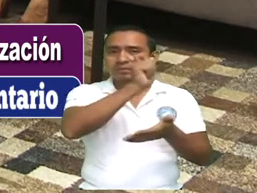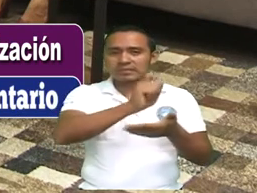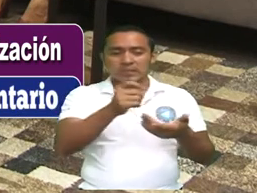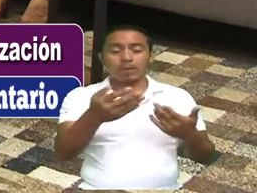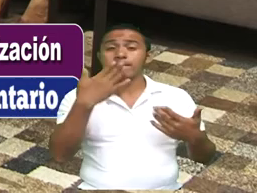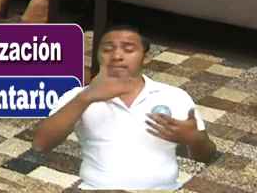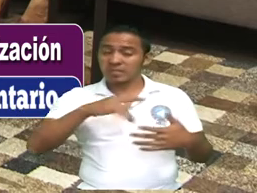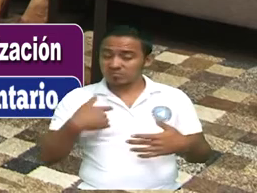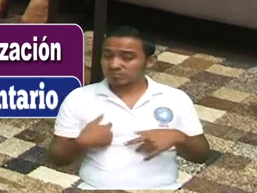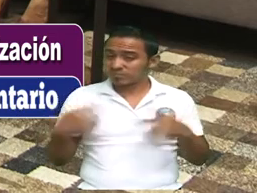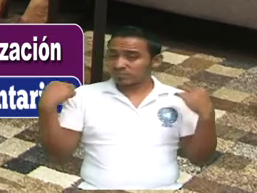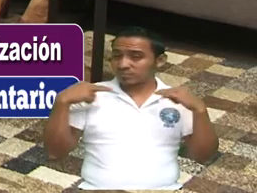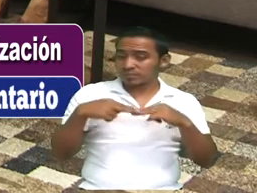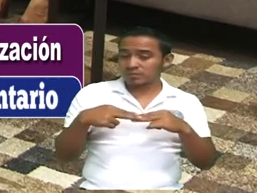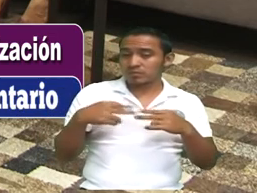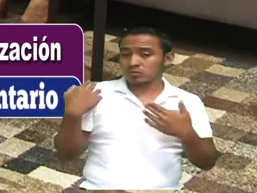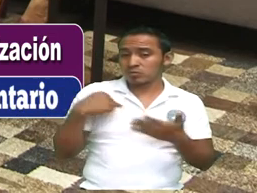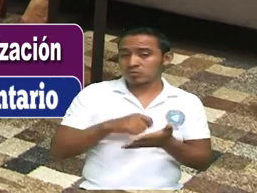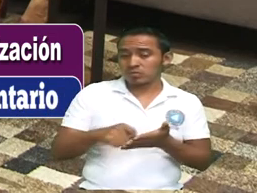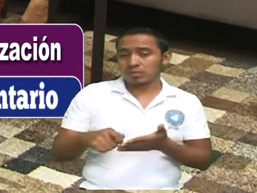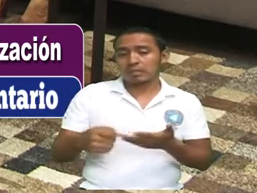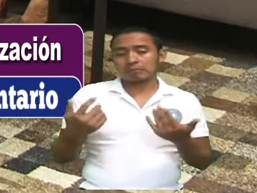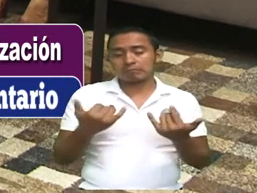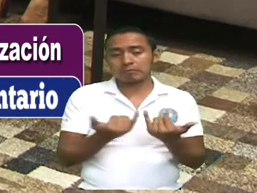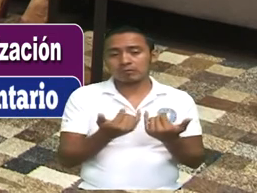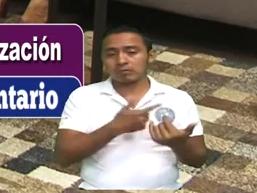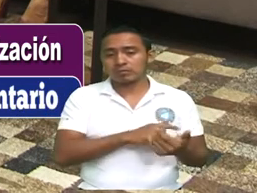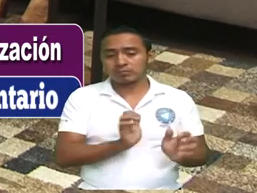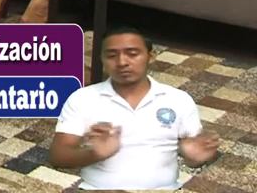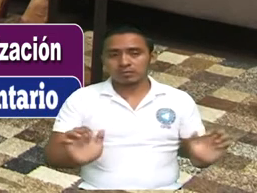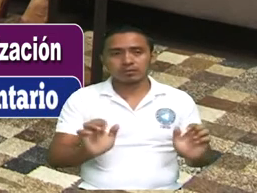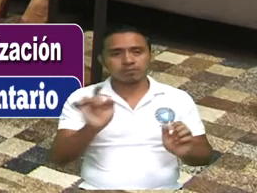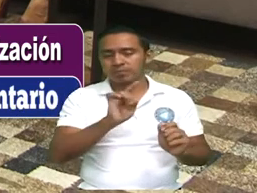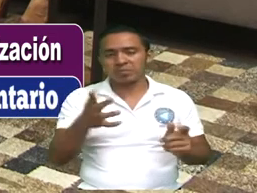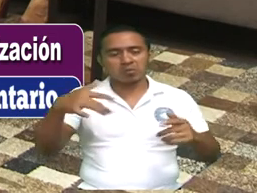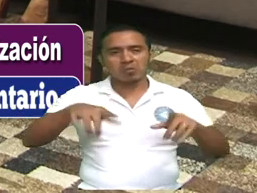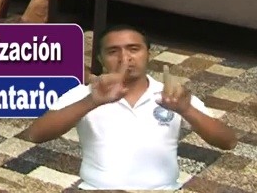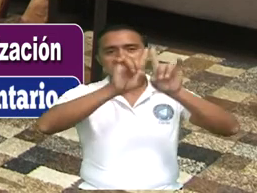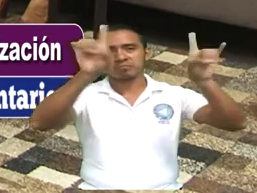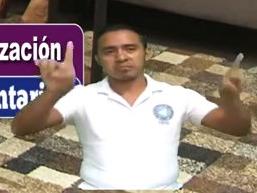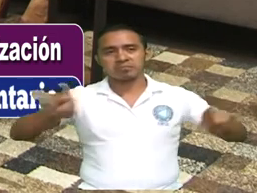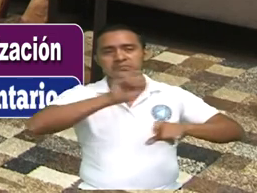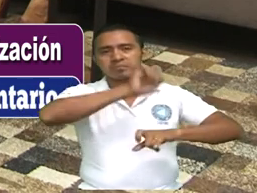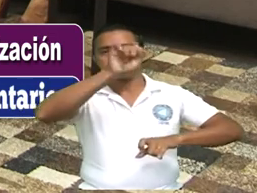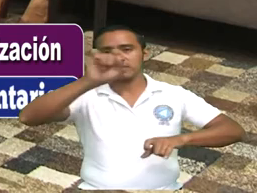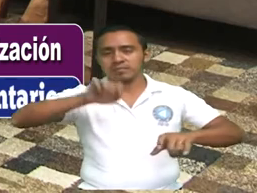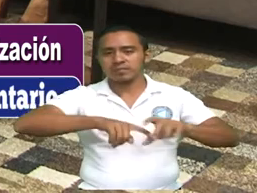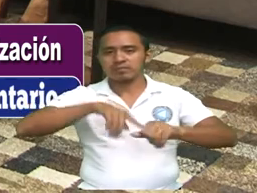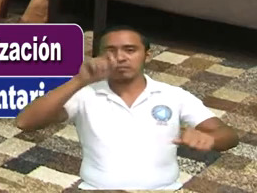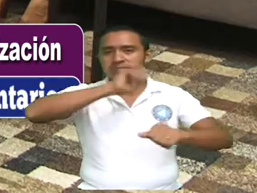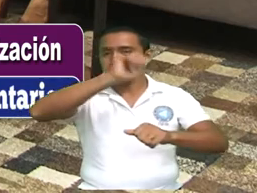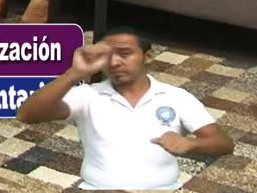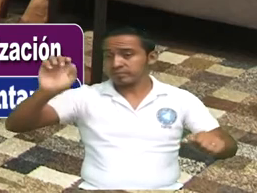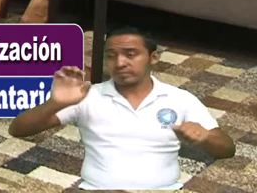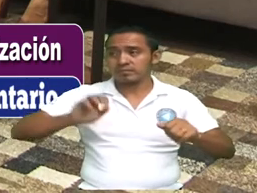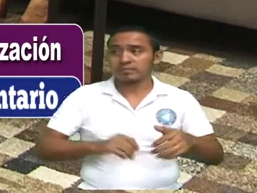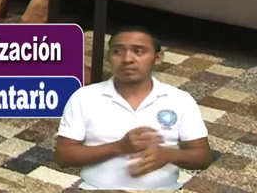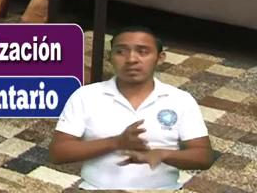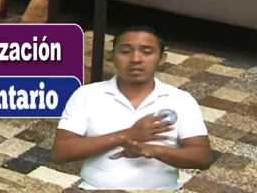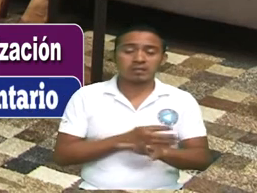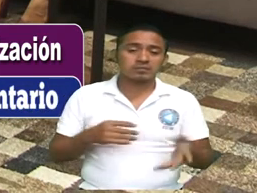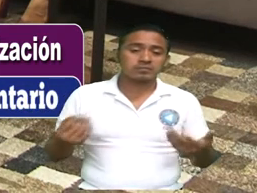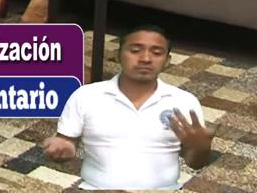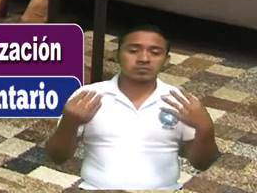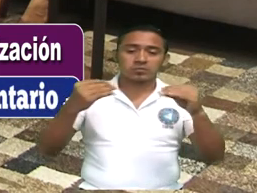niños. Y las escuelas tienen mejores condiciones para la inclusividad, por ejemplo. No teníamos